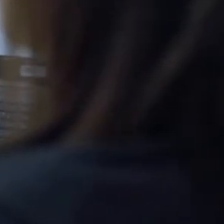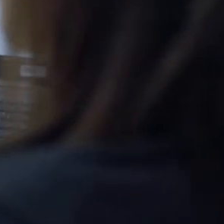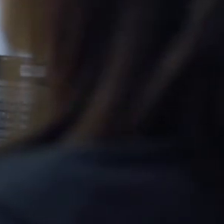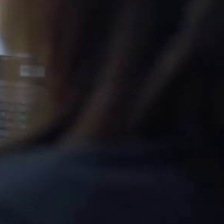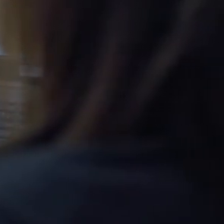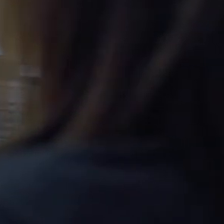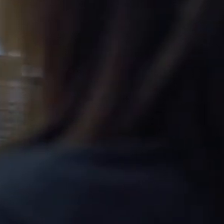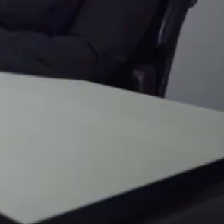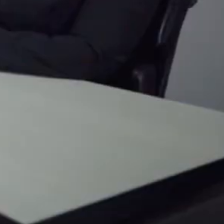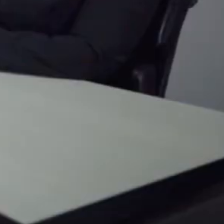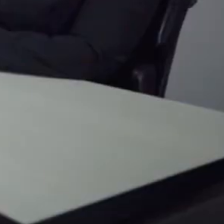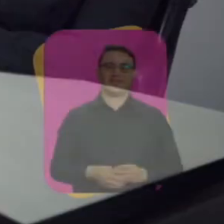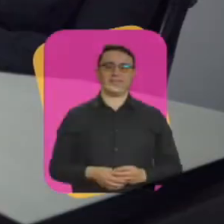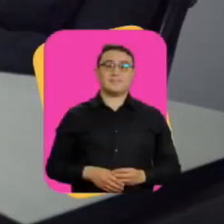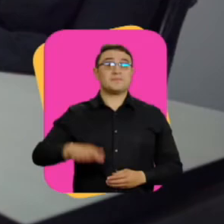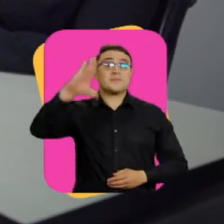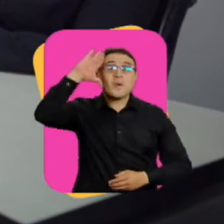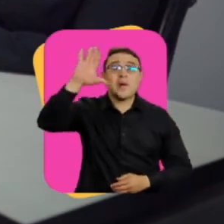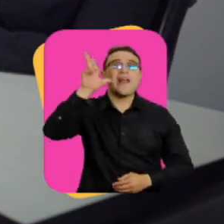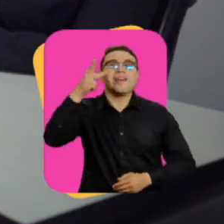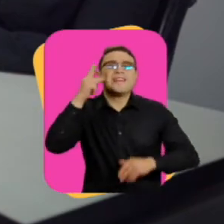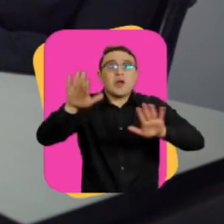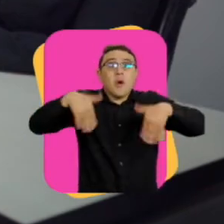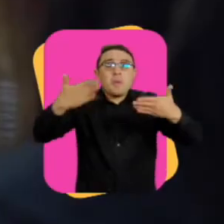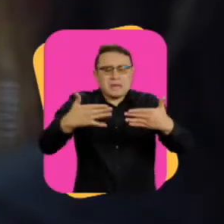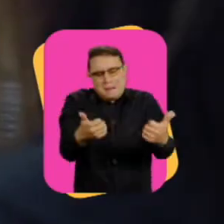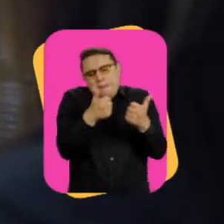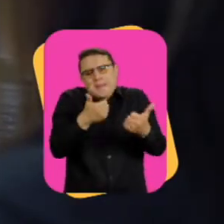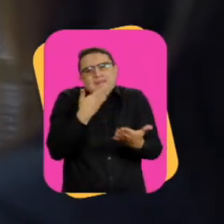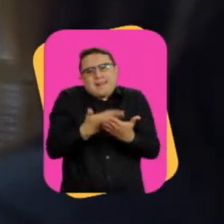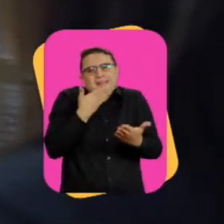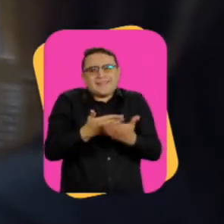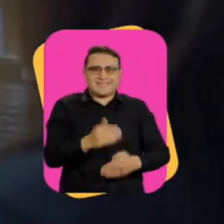Hola, Jennifer. Hola, Cristian, ¿cómo vas? Muy bien, gracias.